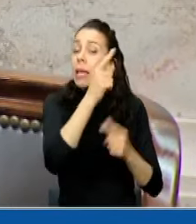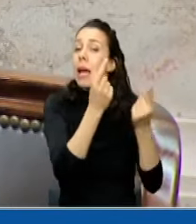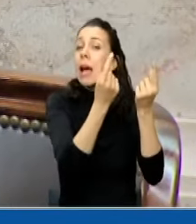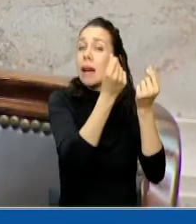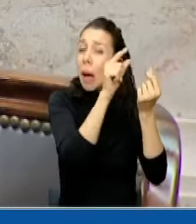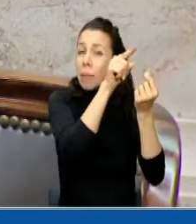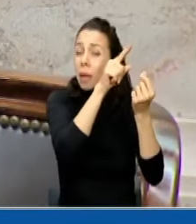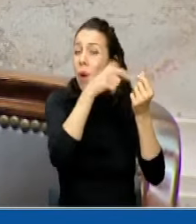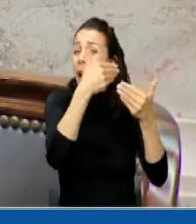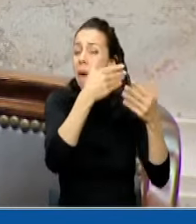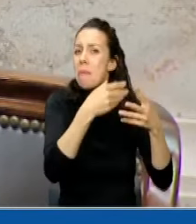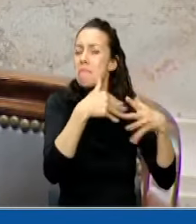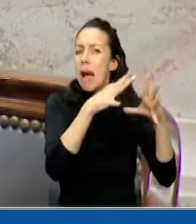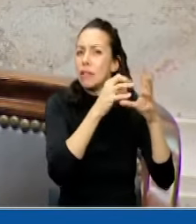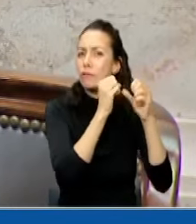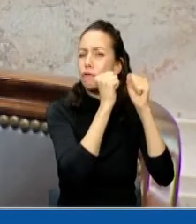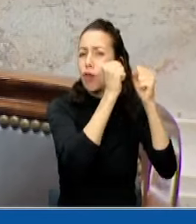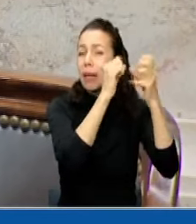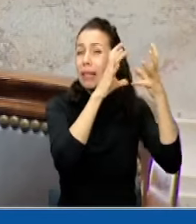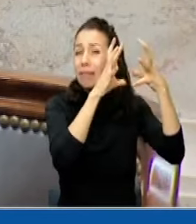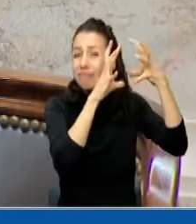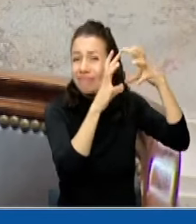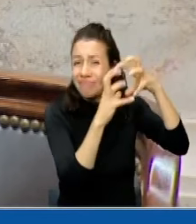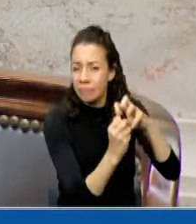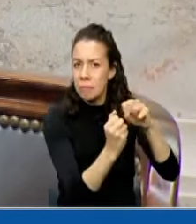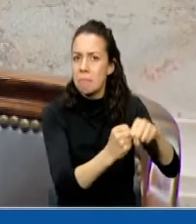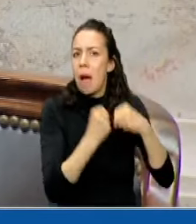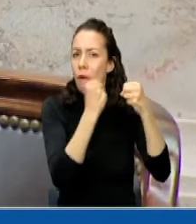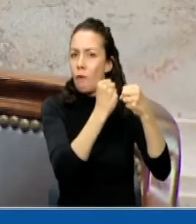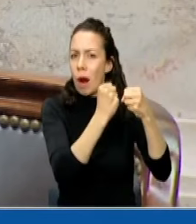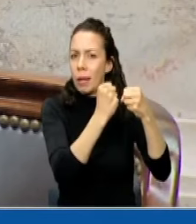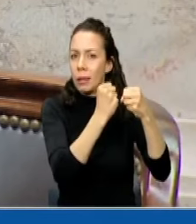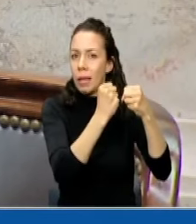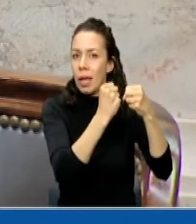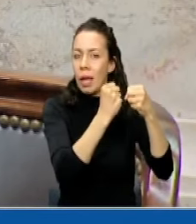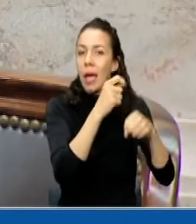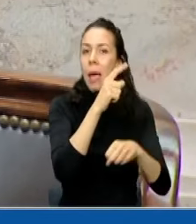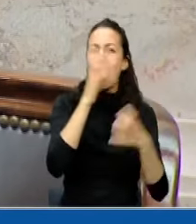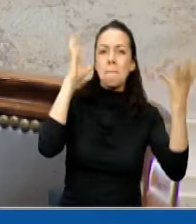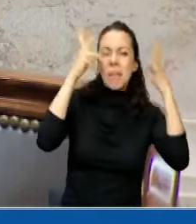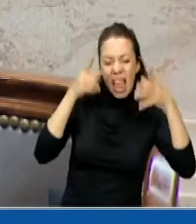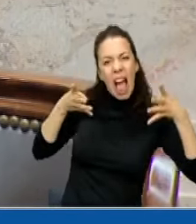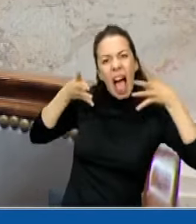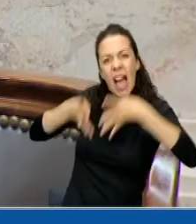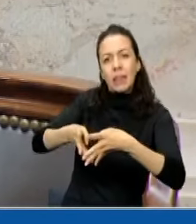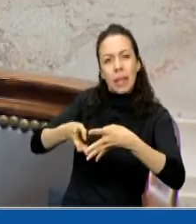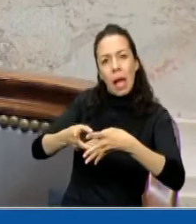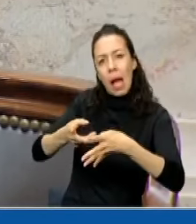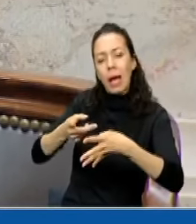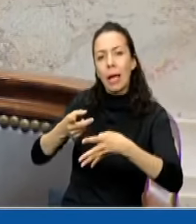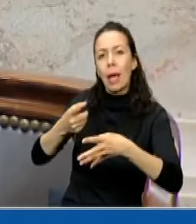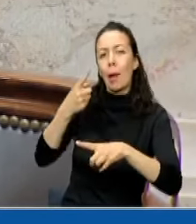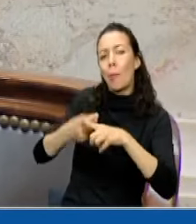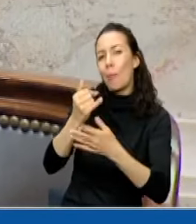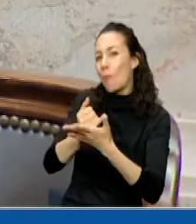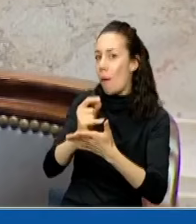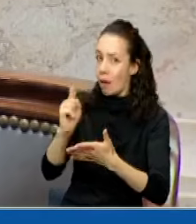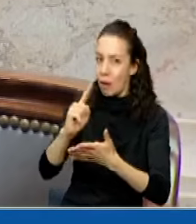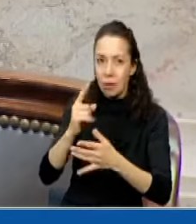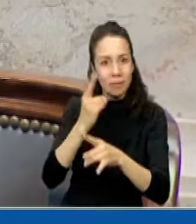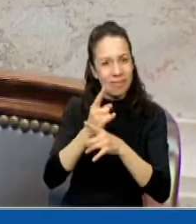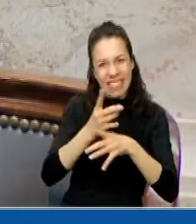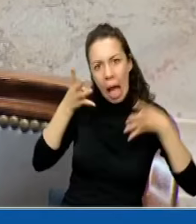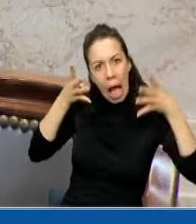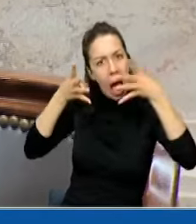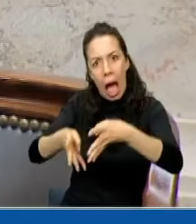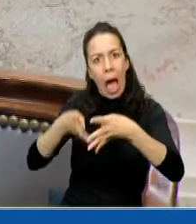la crisis del sistema capitalista. No es un ataque en vano, se la pasa atacando al socialismo. Llegó a